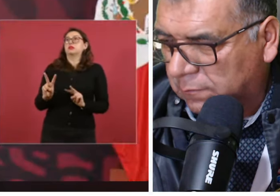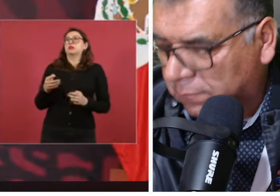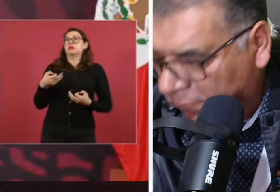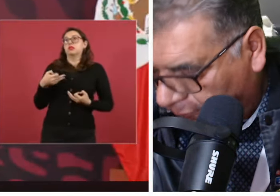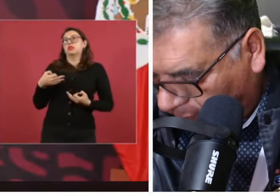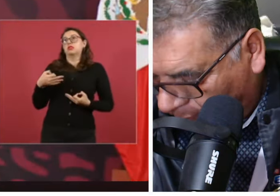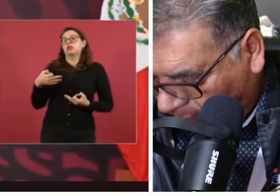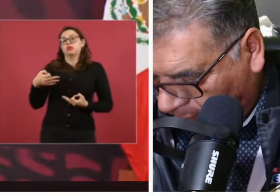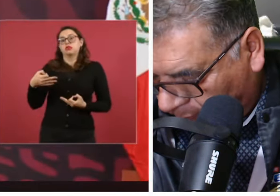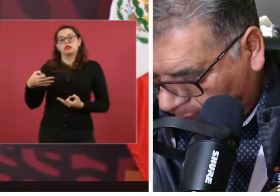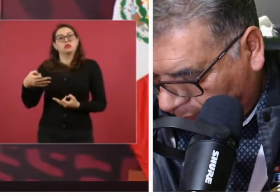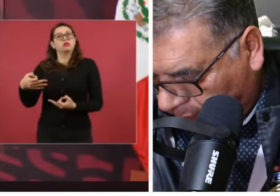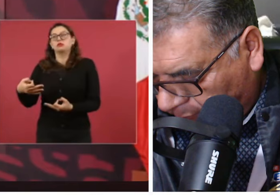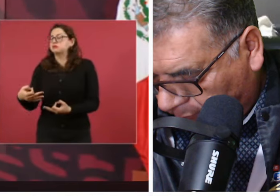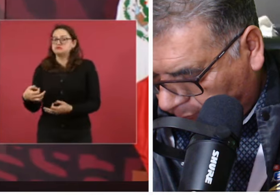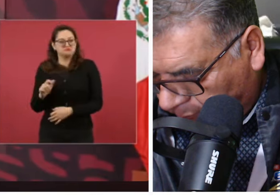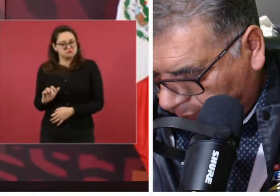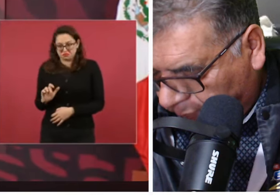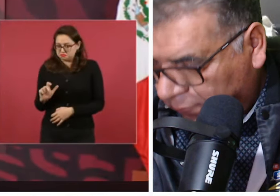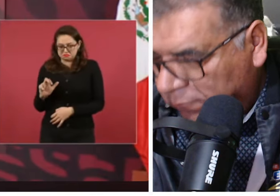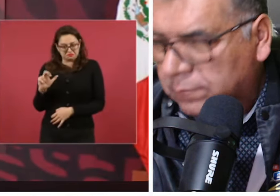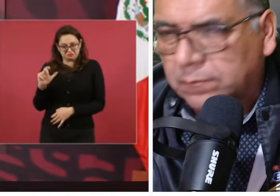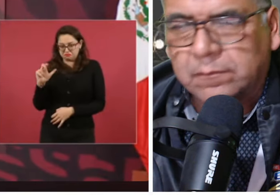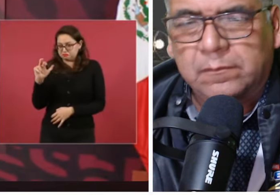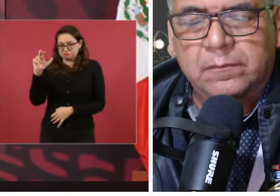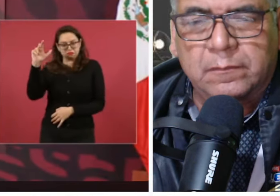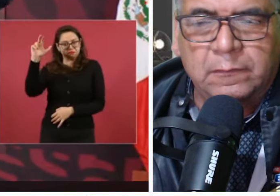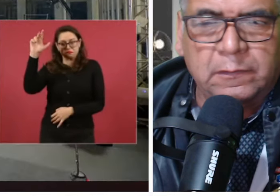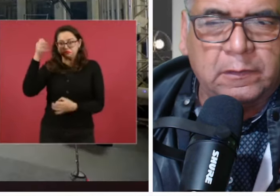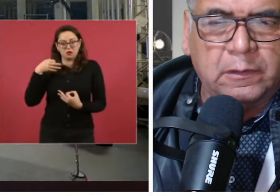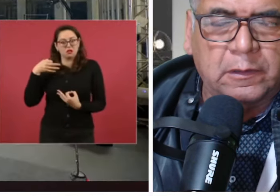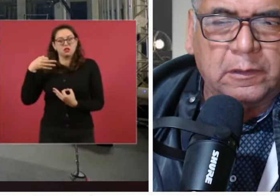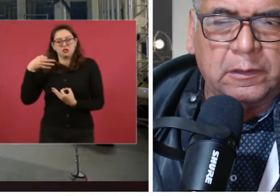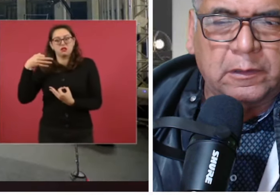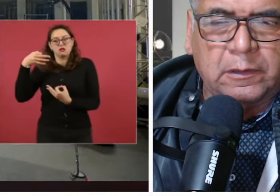empecé a subir y a subir y a subir y a subir. Y